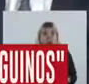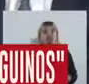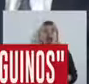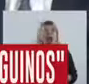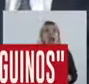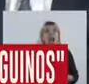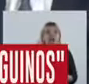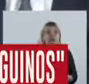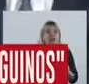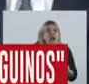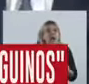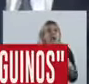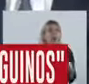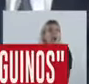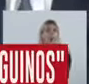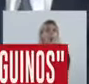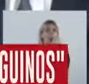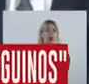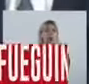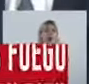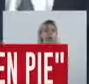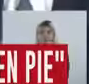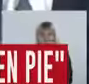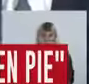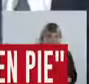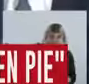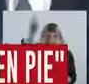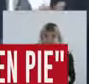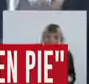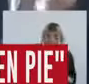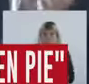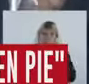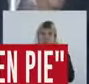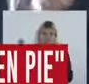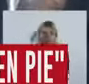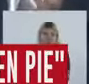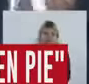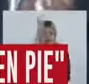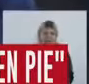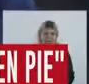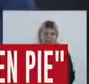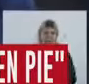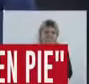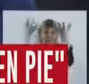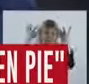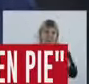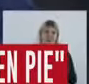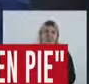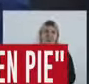la Argentina es para todos. Y todos necesitan tener un lugar en la Argentina.